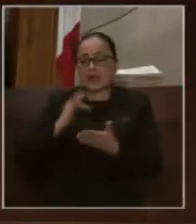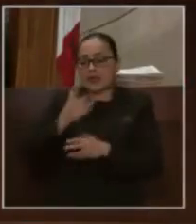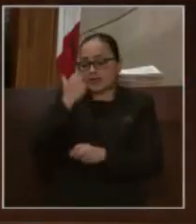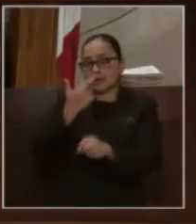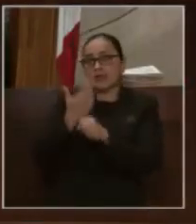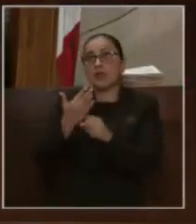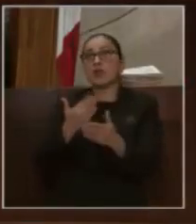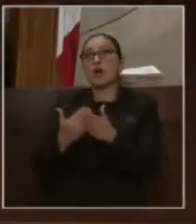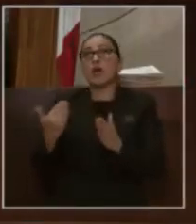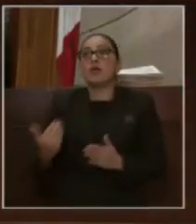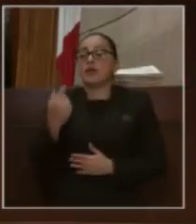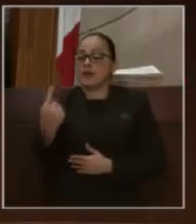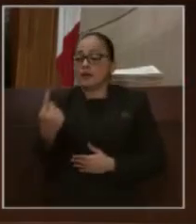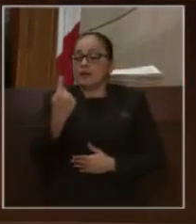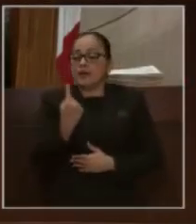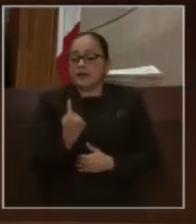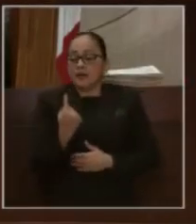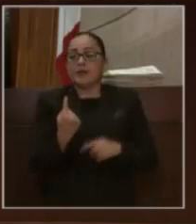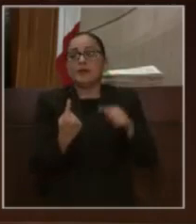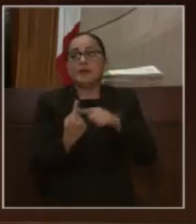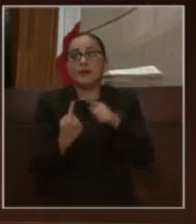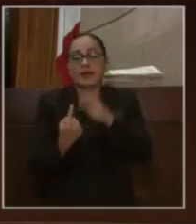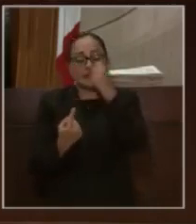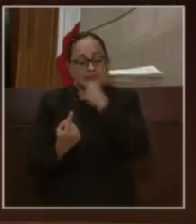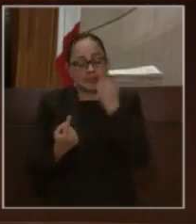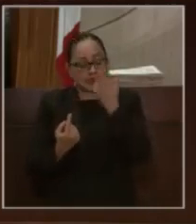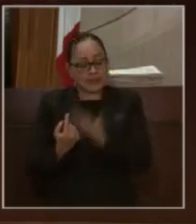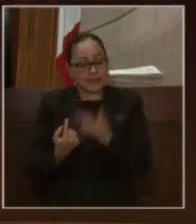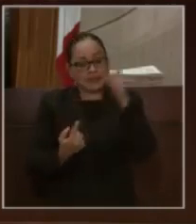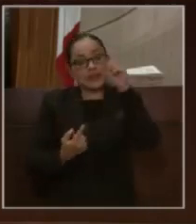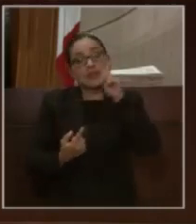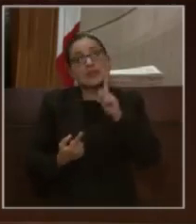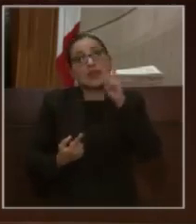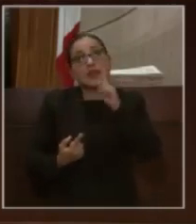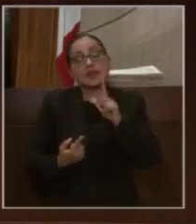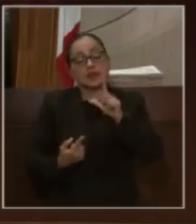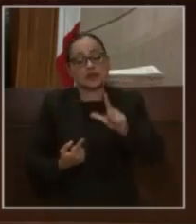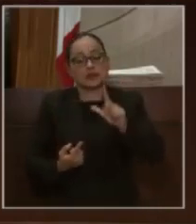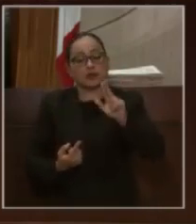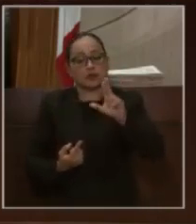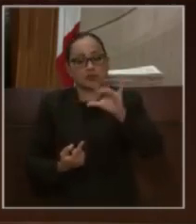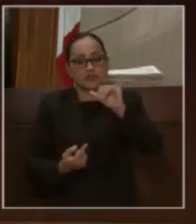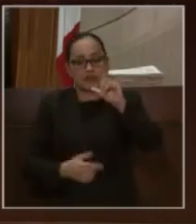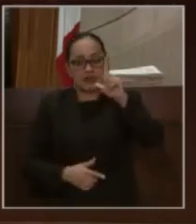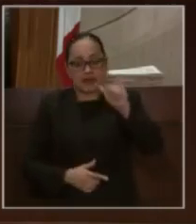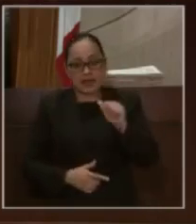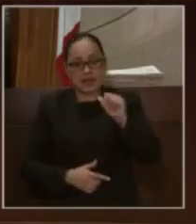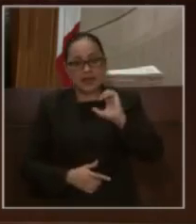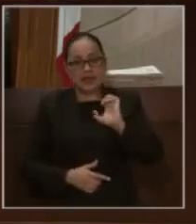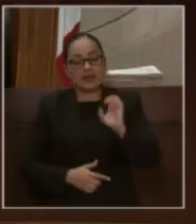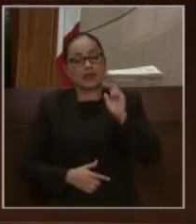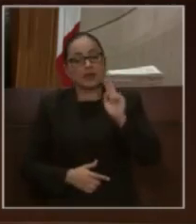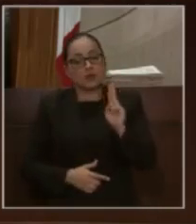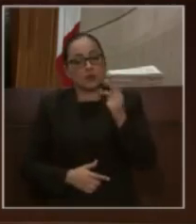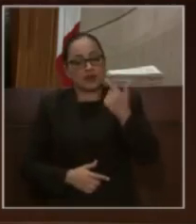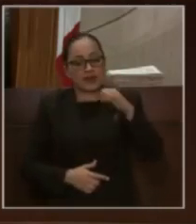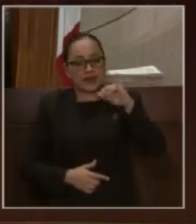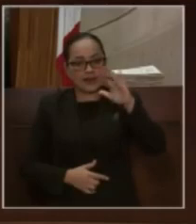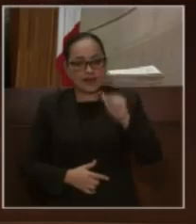Solicitaré a continuación que la secretaria Lucila Eugenia